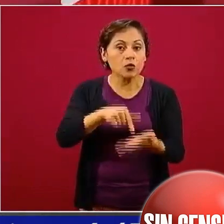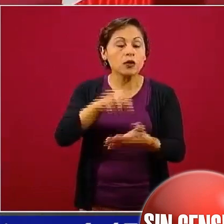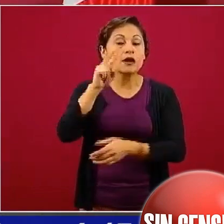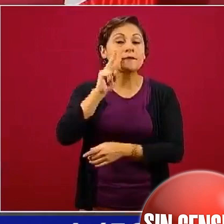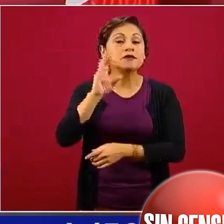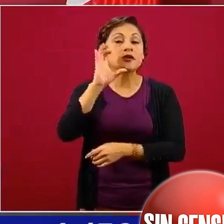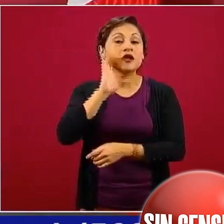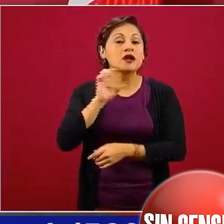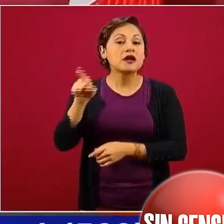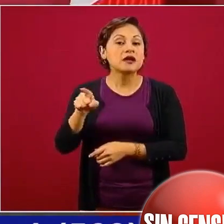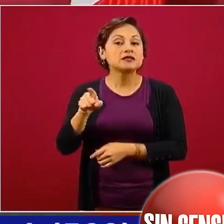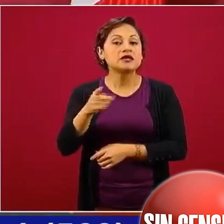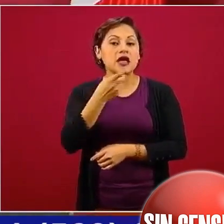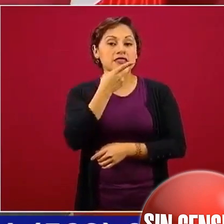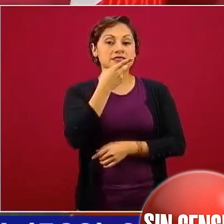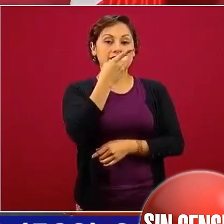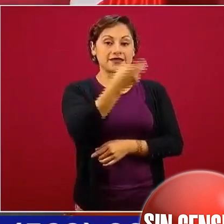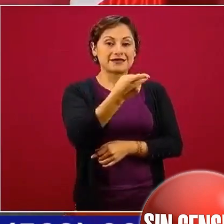esa frase.